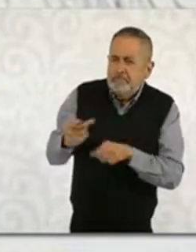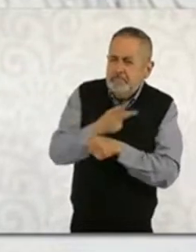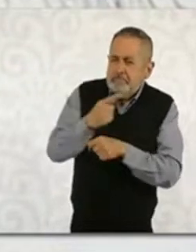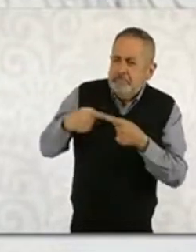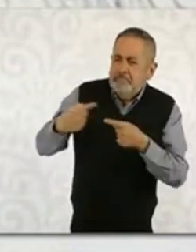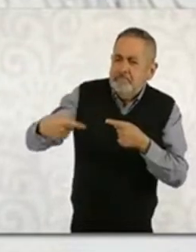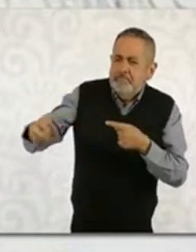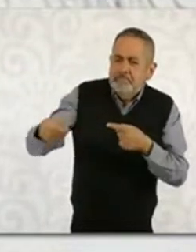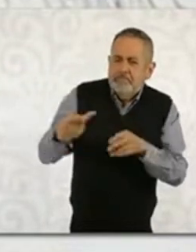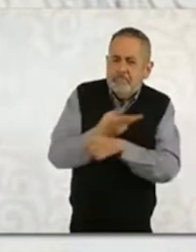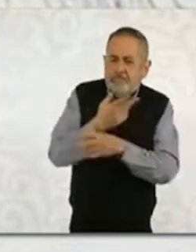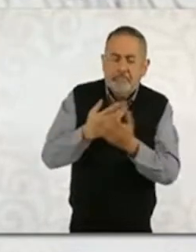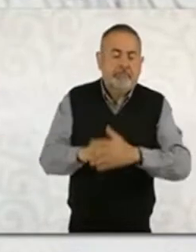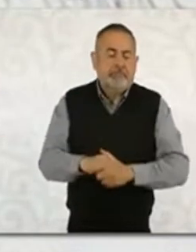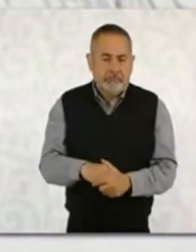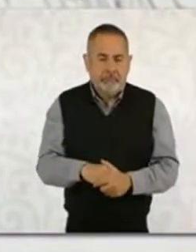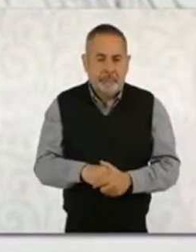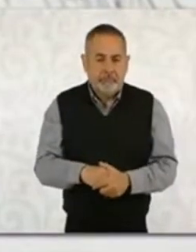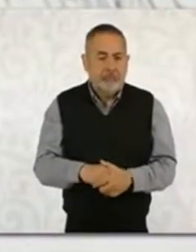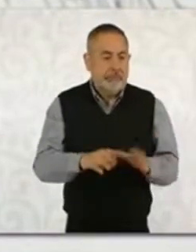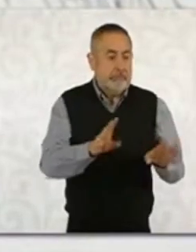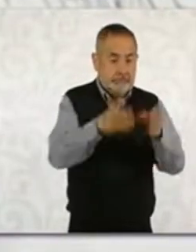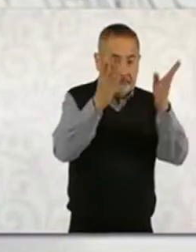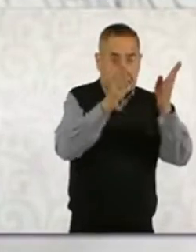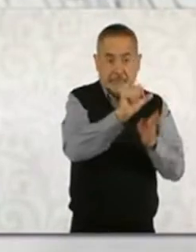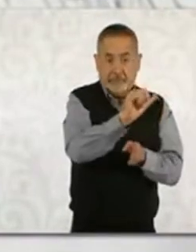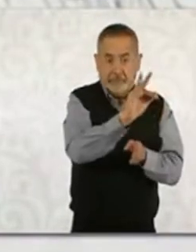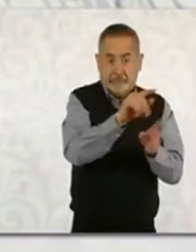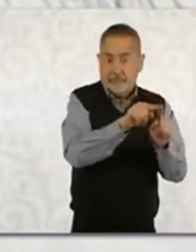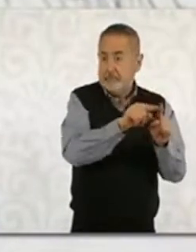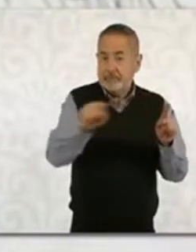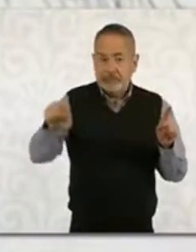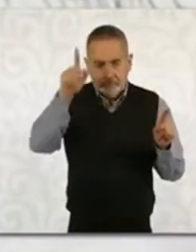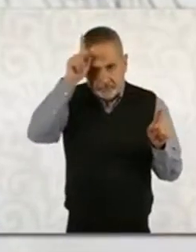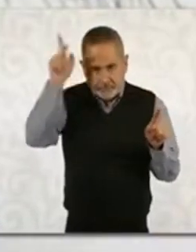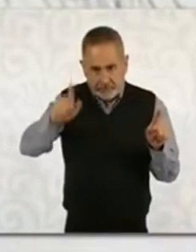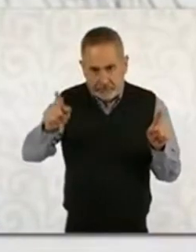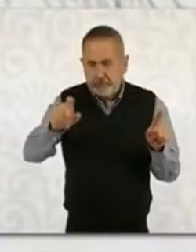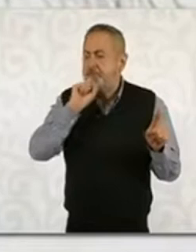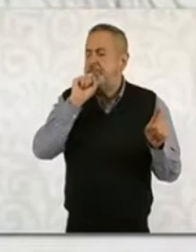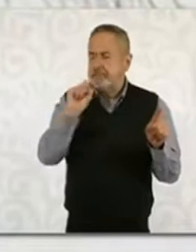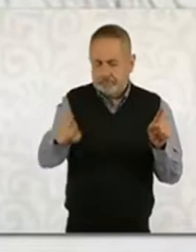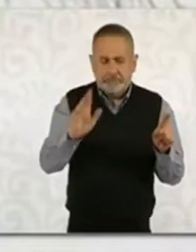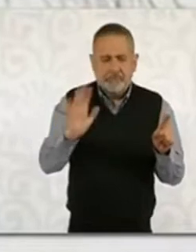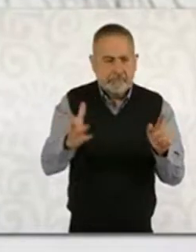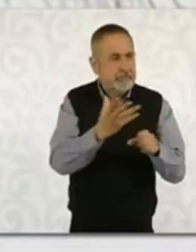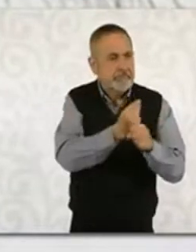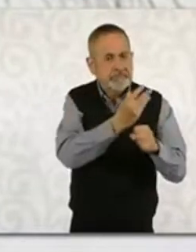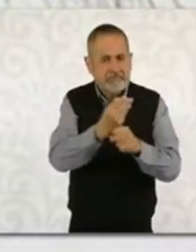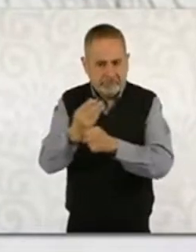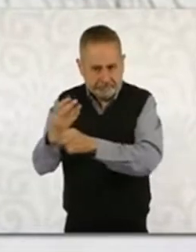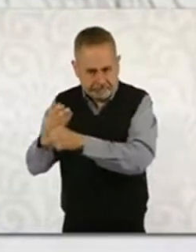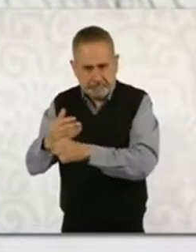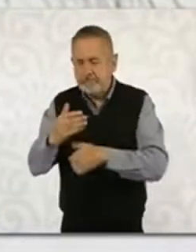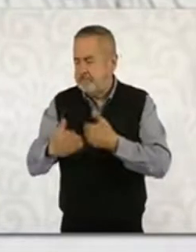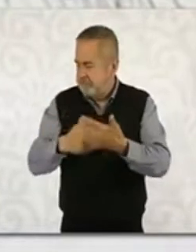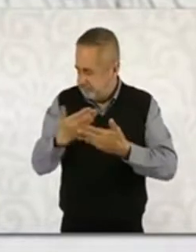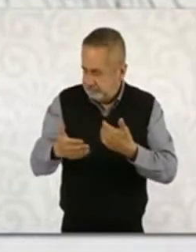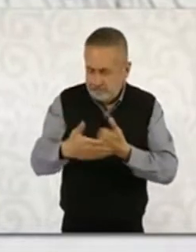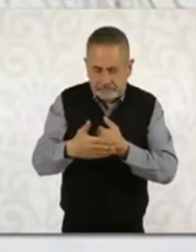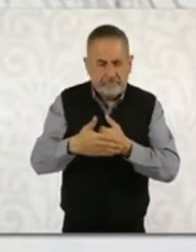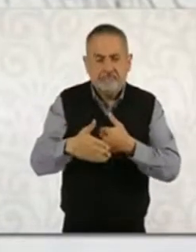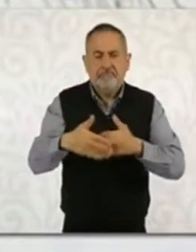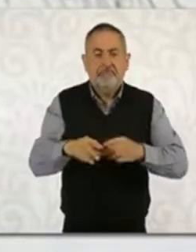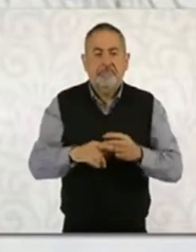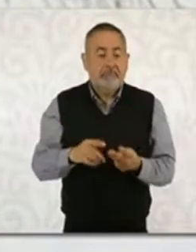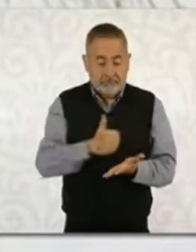avances. AIFA Pachuca ya está en construcción, también nos van a platicar ese día cómo van los avances.